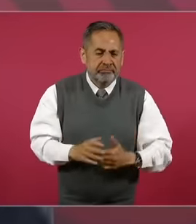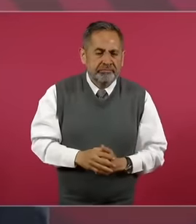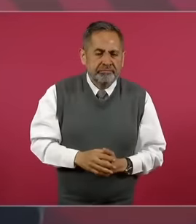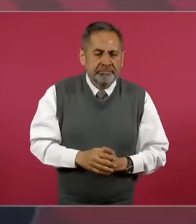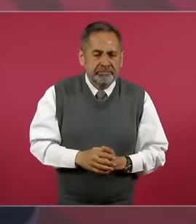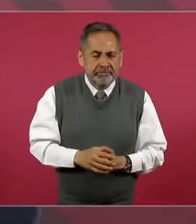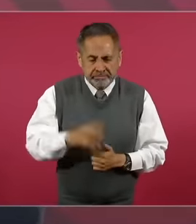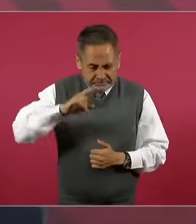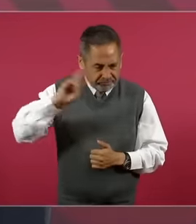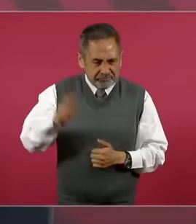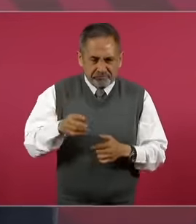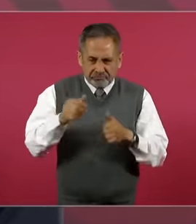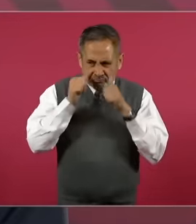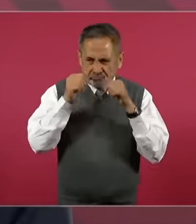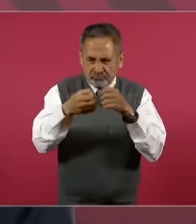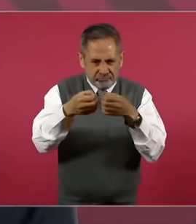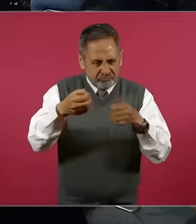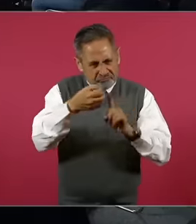real